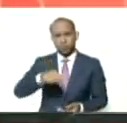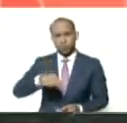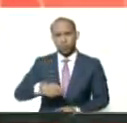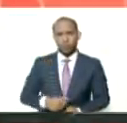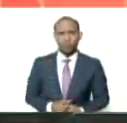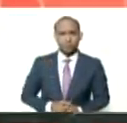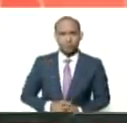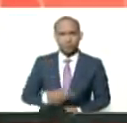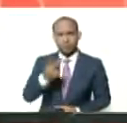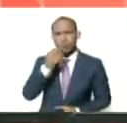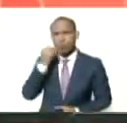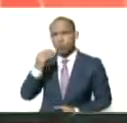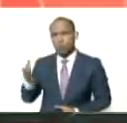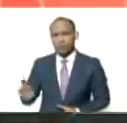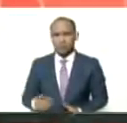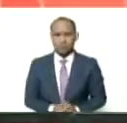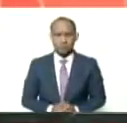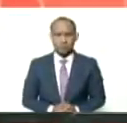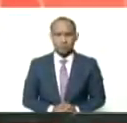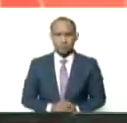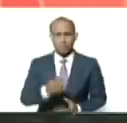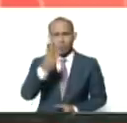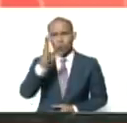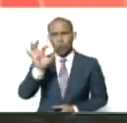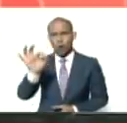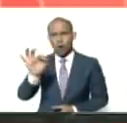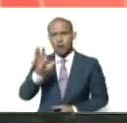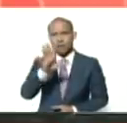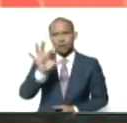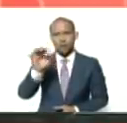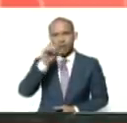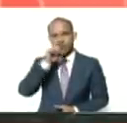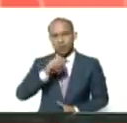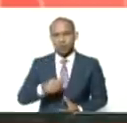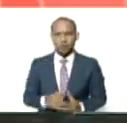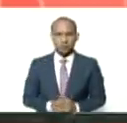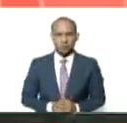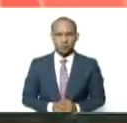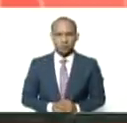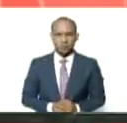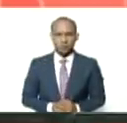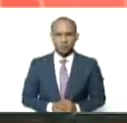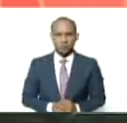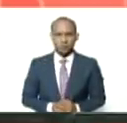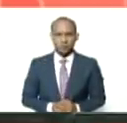Jóvenes, eran jóvenes, 40 y 50 años.